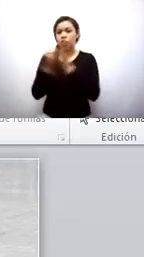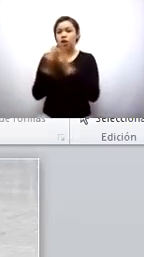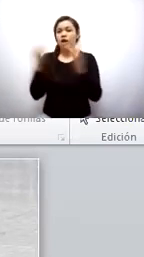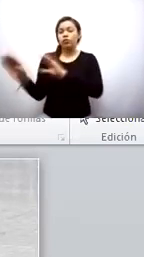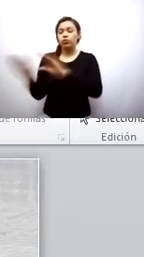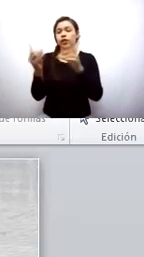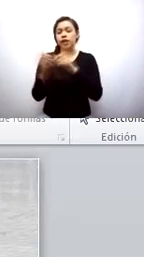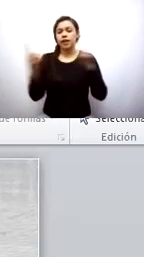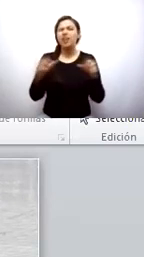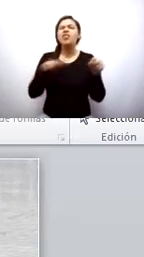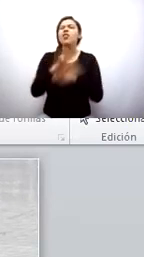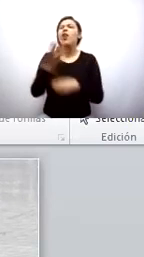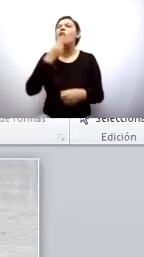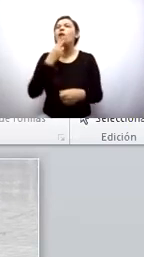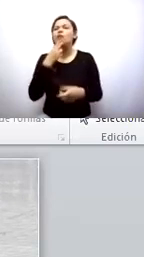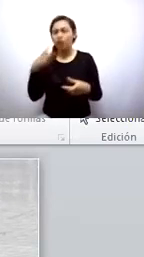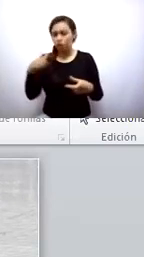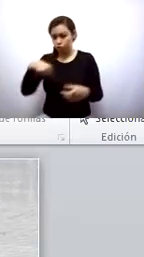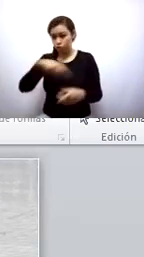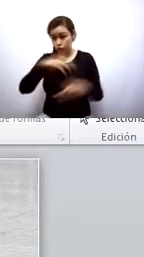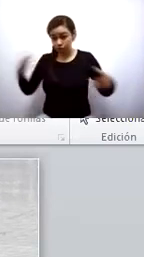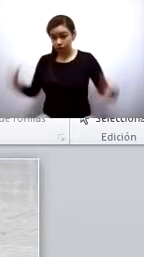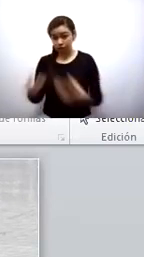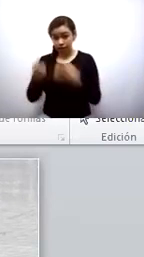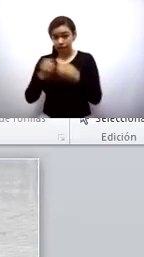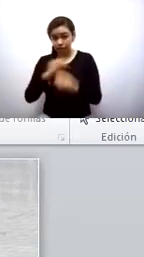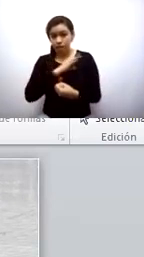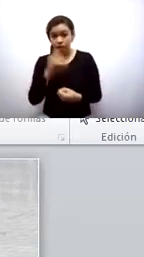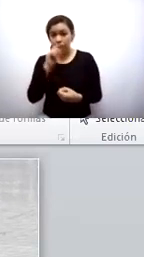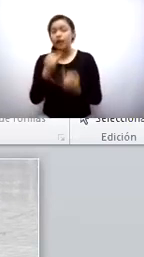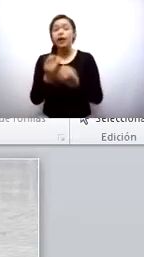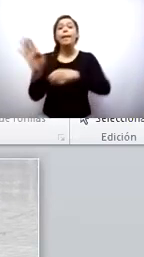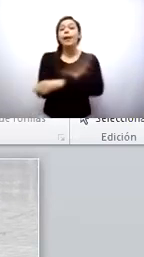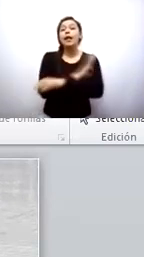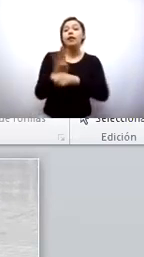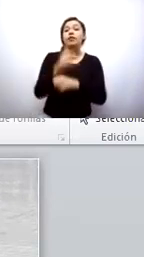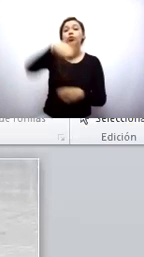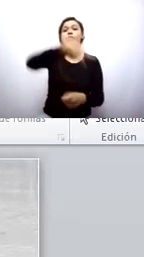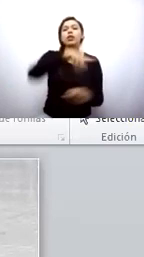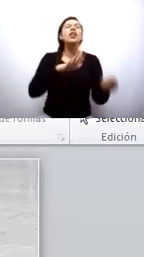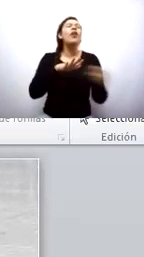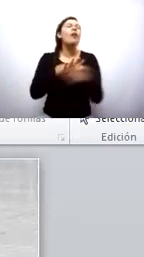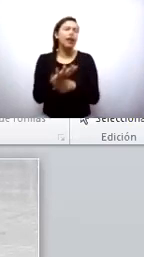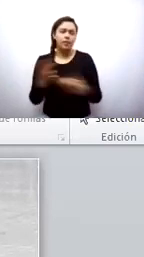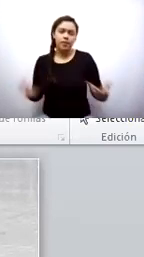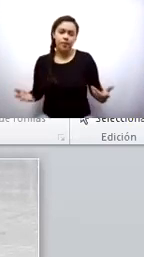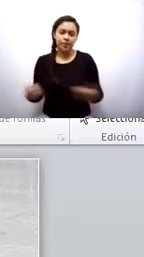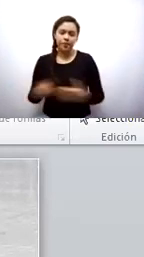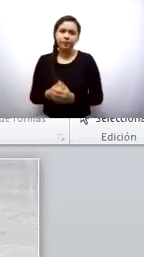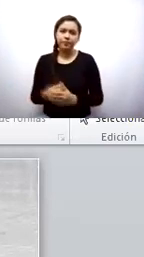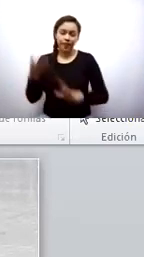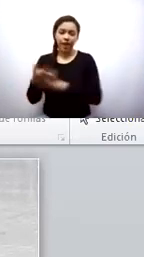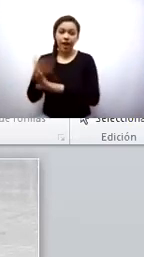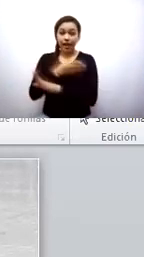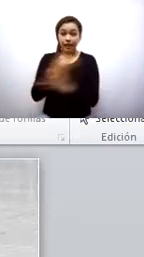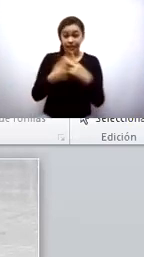elementos podemos recuperar y cuáles pueden ser benéficos para ustedes? Y bueno, antes de comenzar ya de